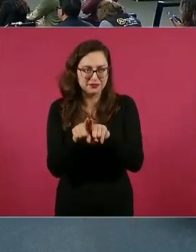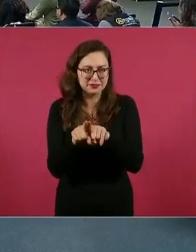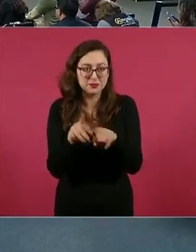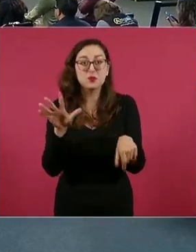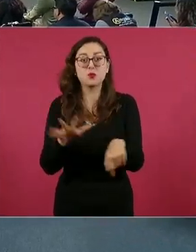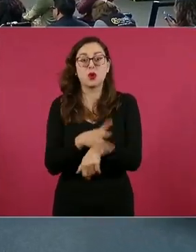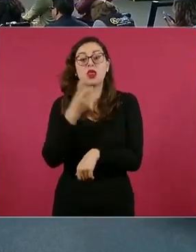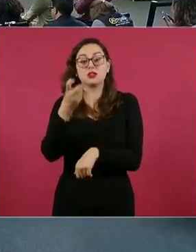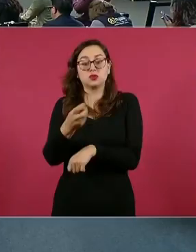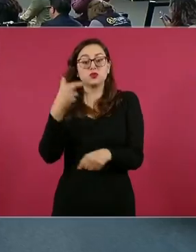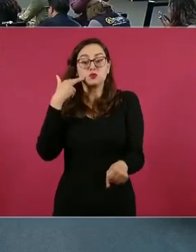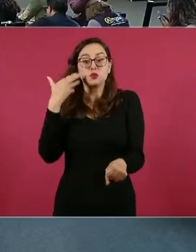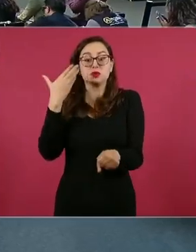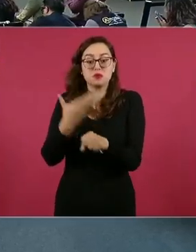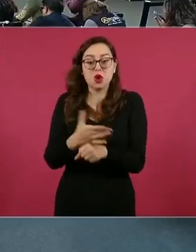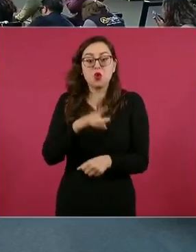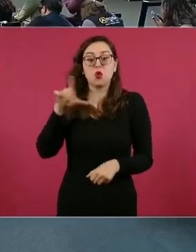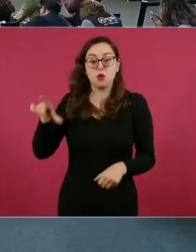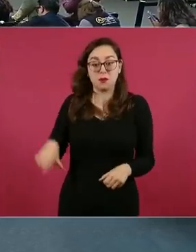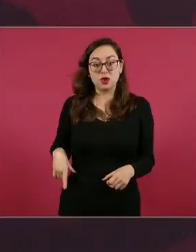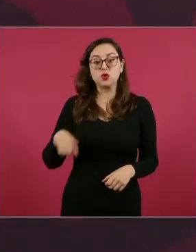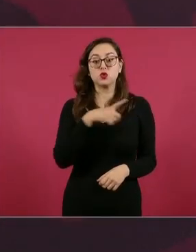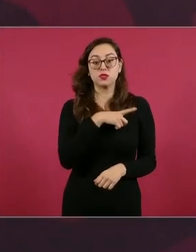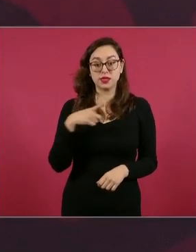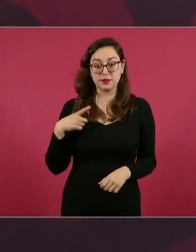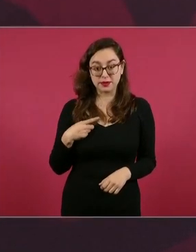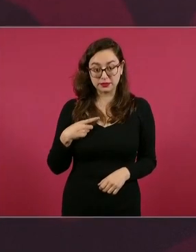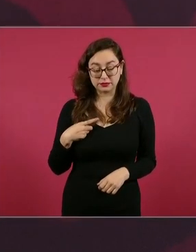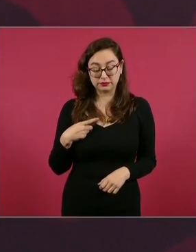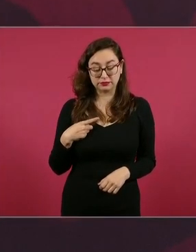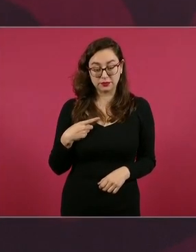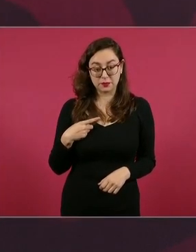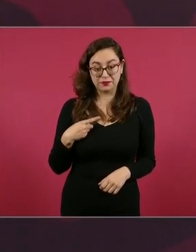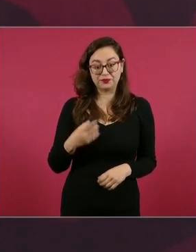que hubiesen organizaciones